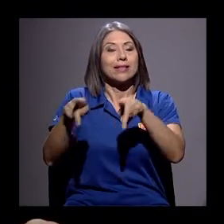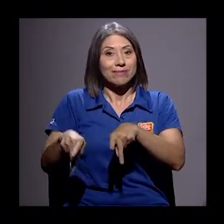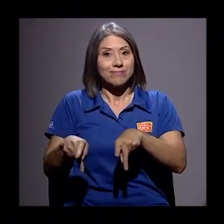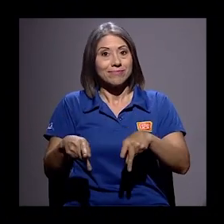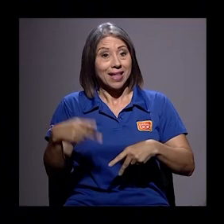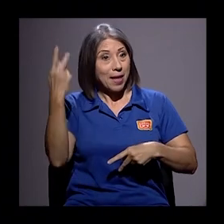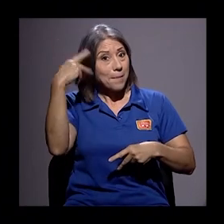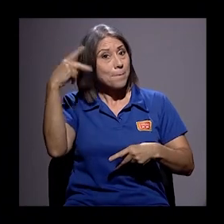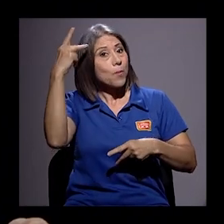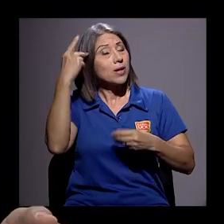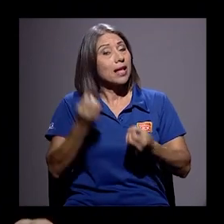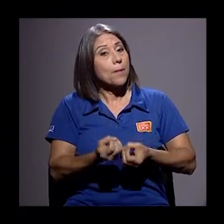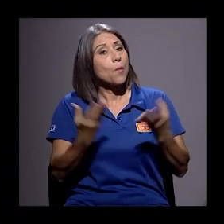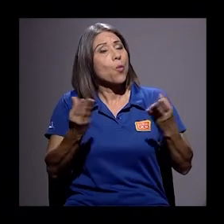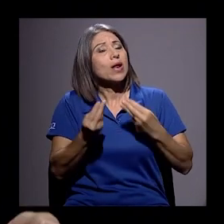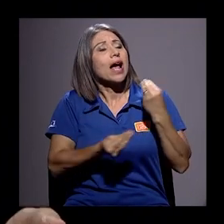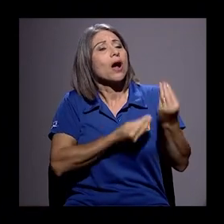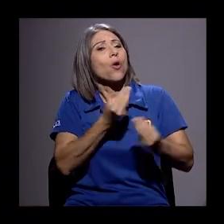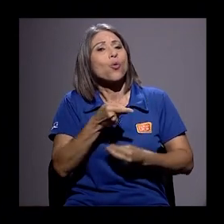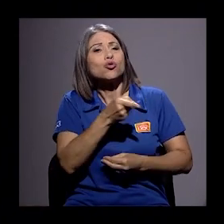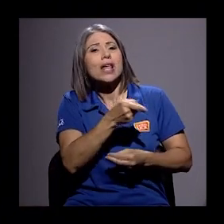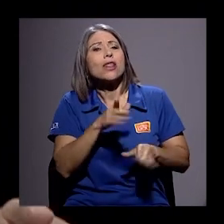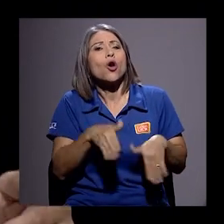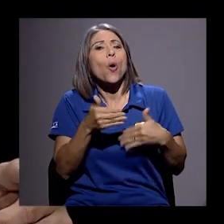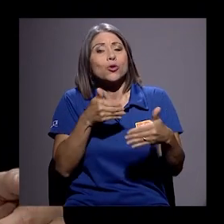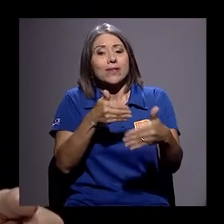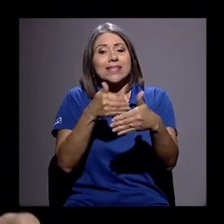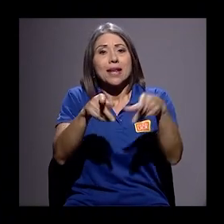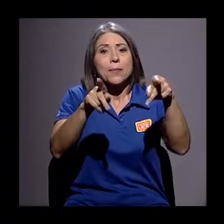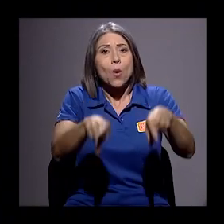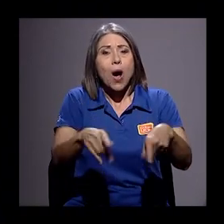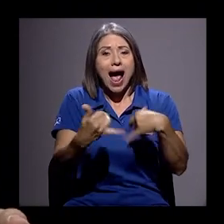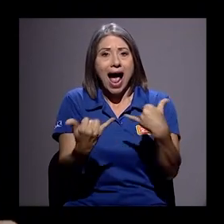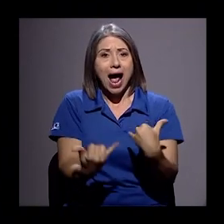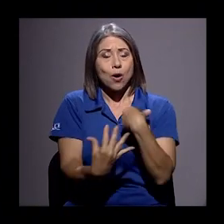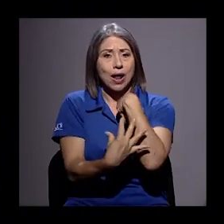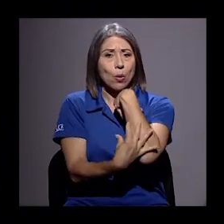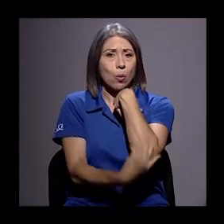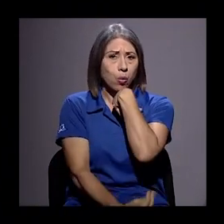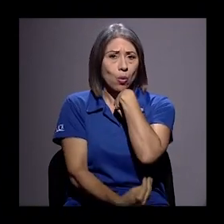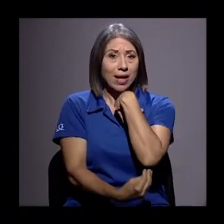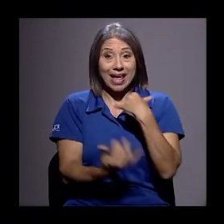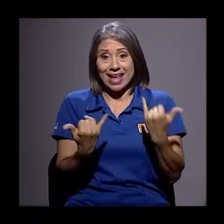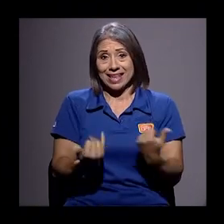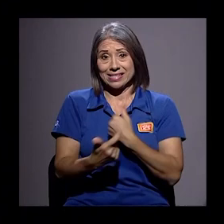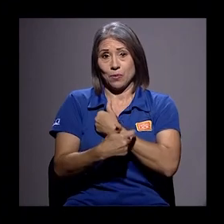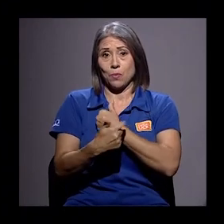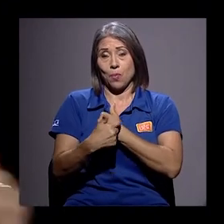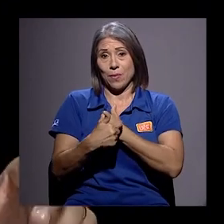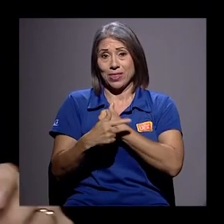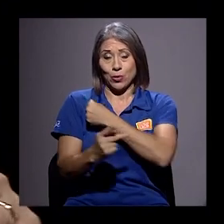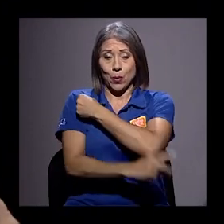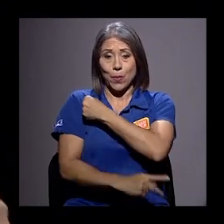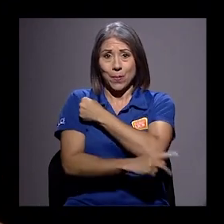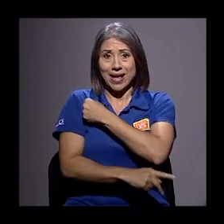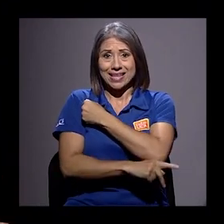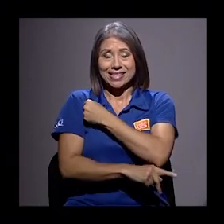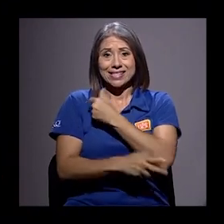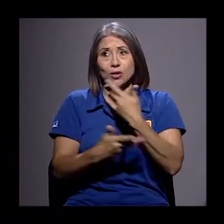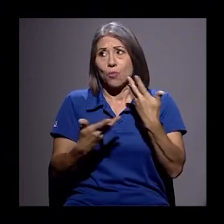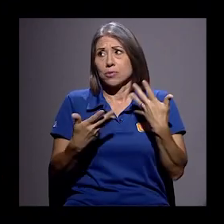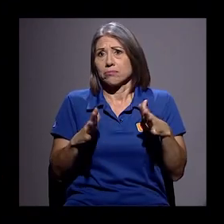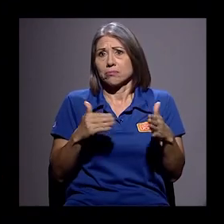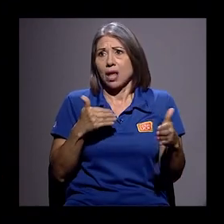verdaderamente a una población que vive situaciones de pobreza y que en este momento como país donde tenemos casi un tránsito